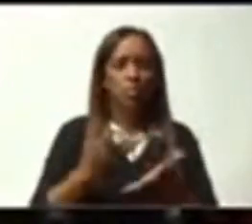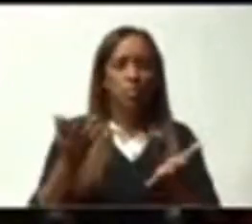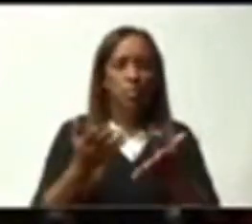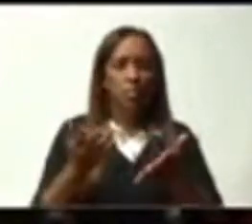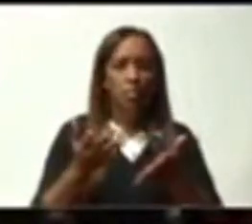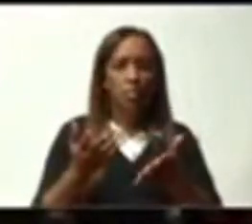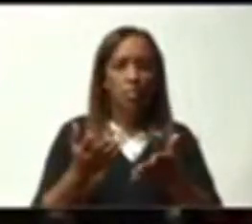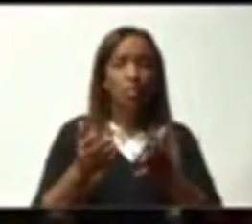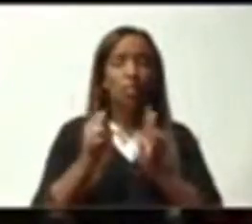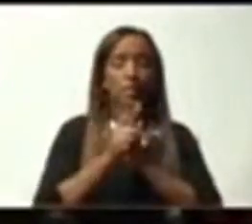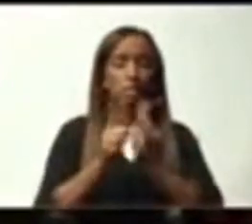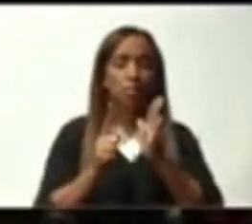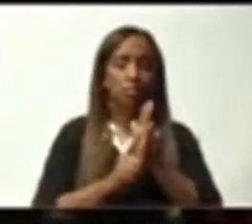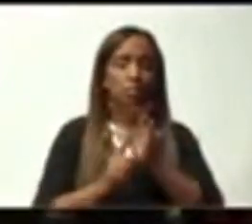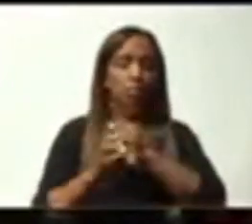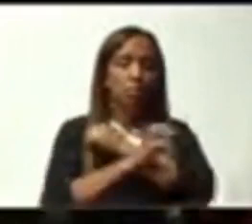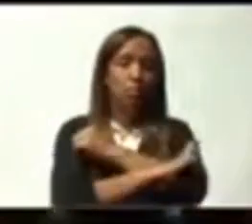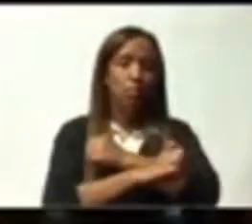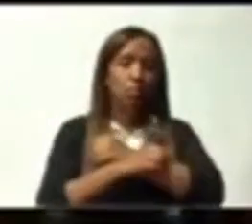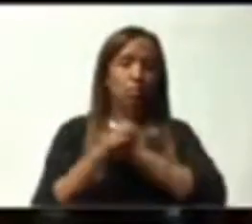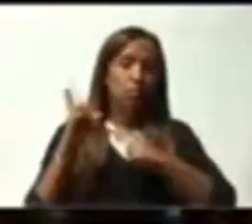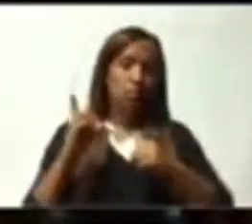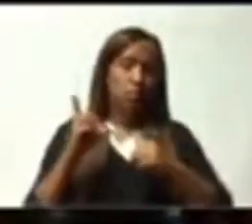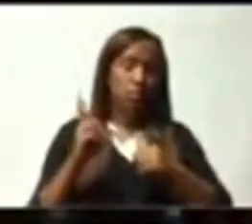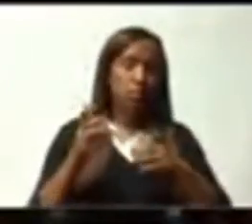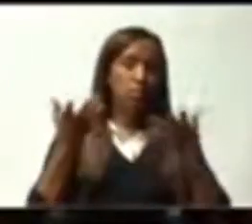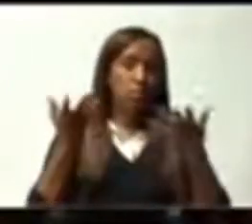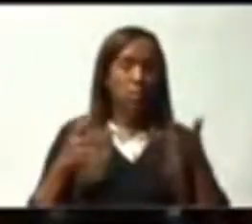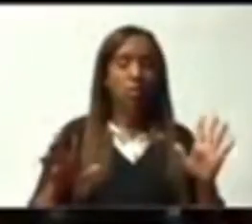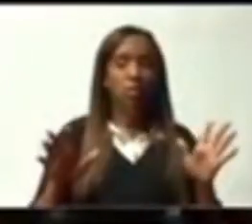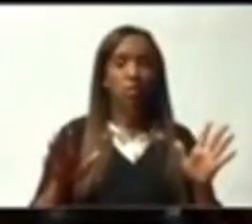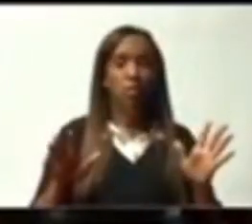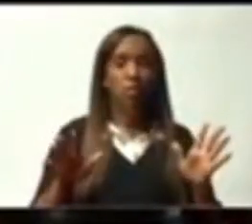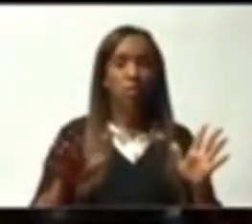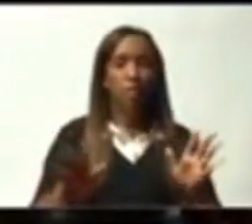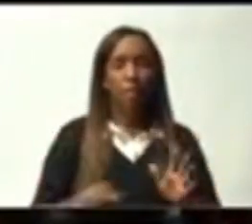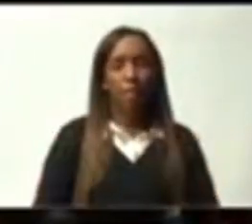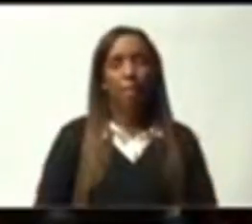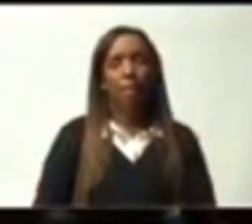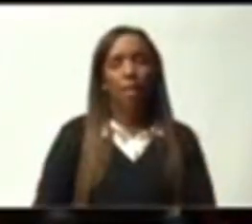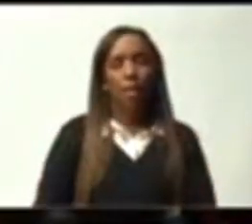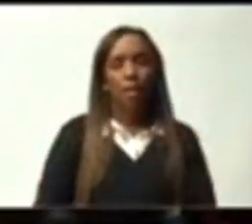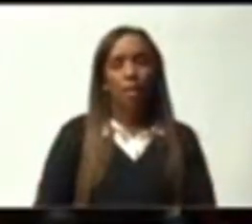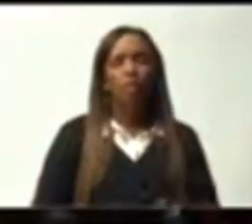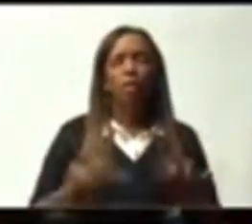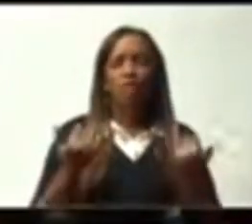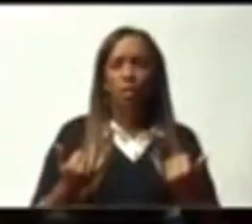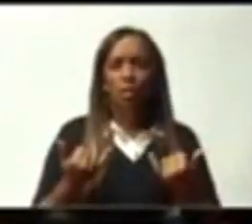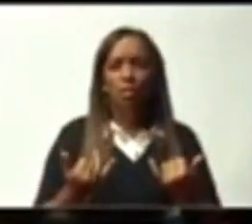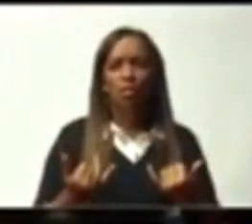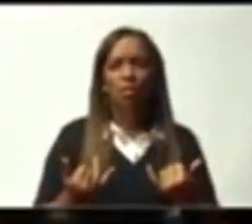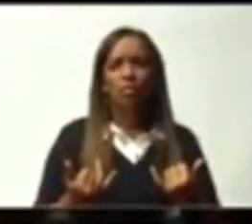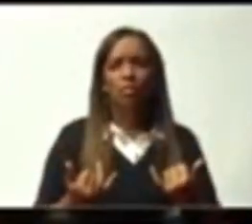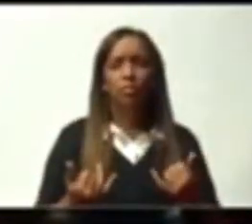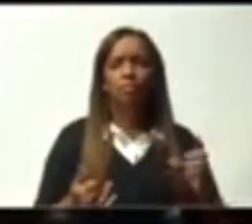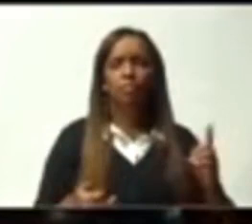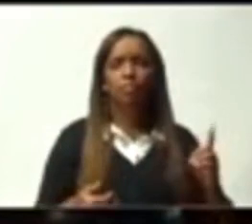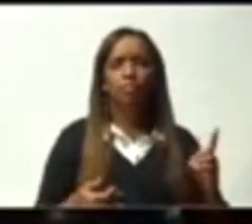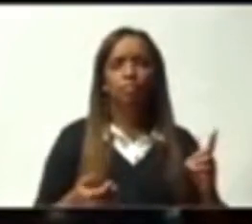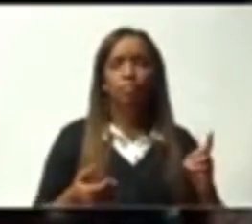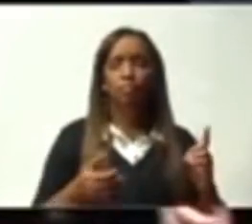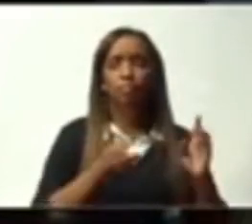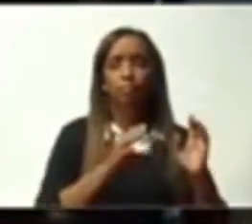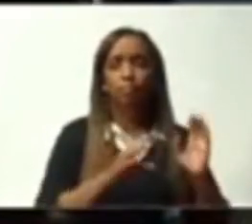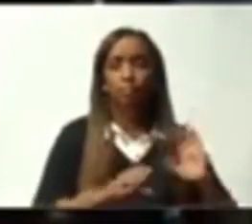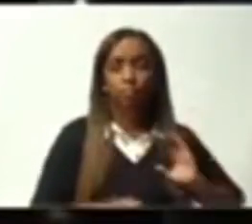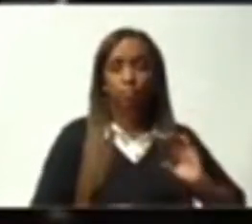bienes incautados. Este Congreso Nacional está cumpliendo con un mandato constitucional y de ley. Por eso yo digo que esta